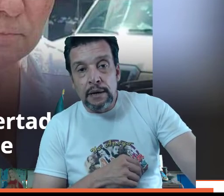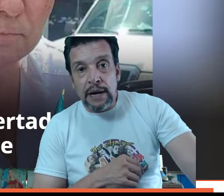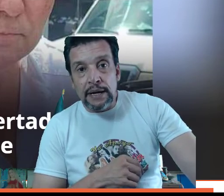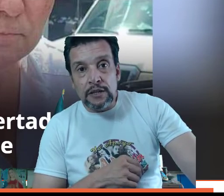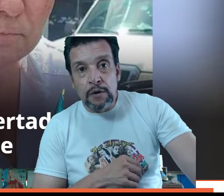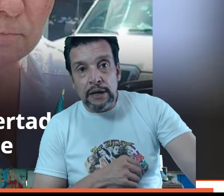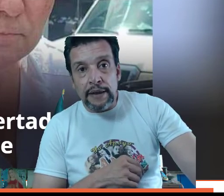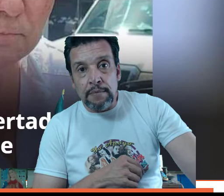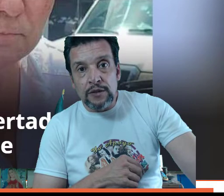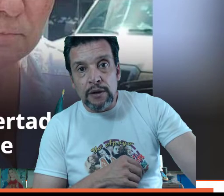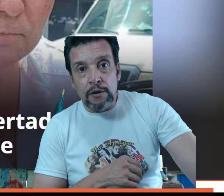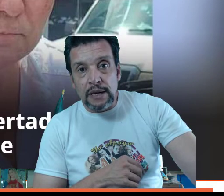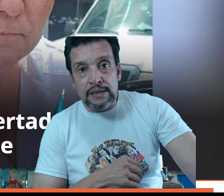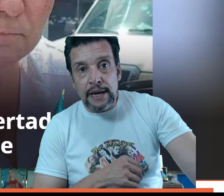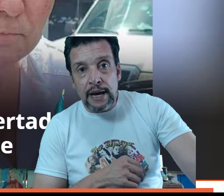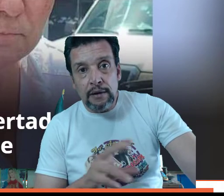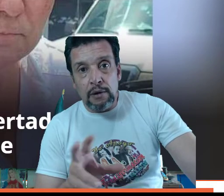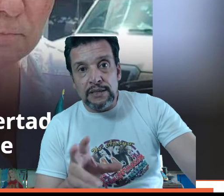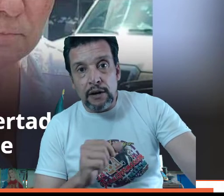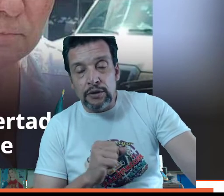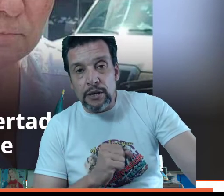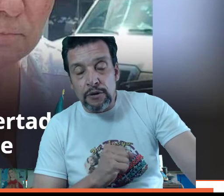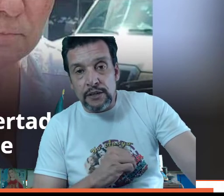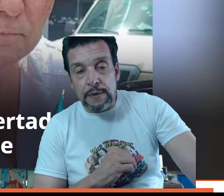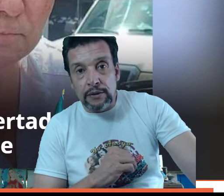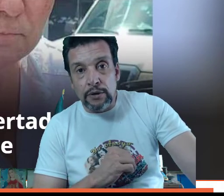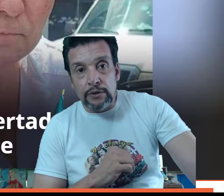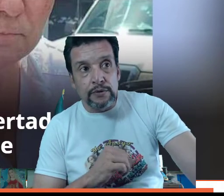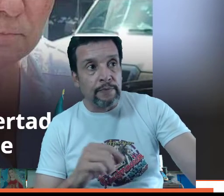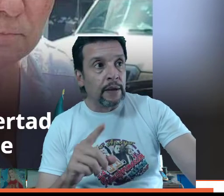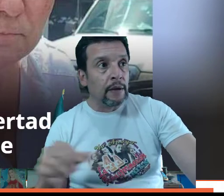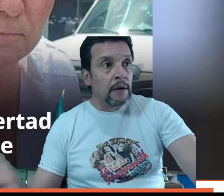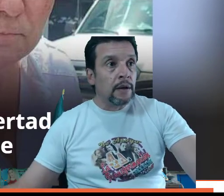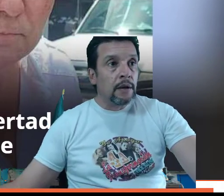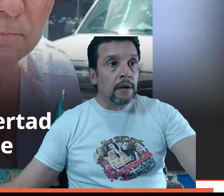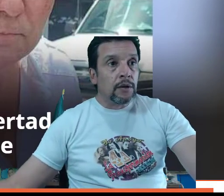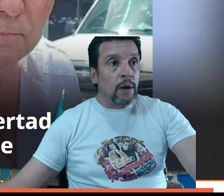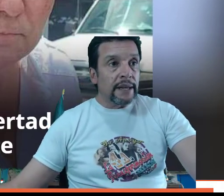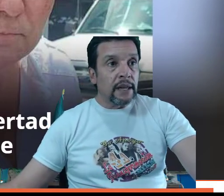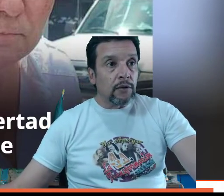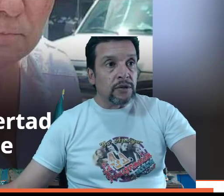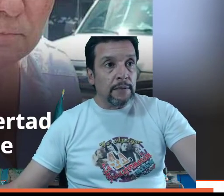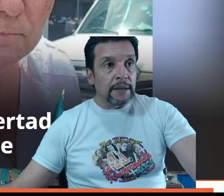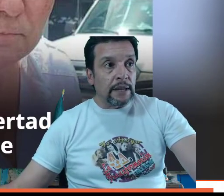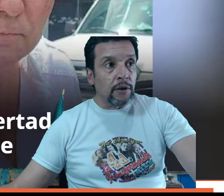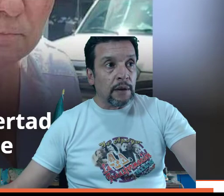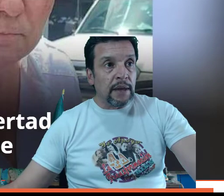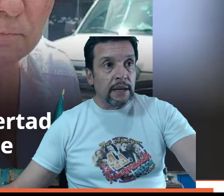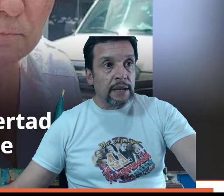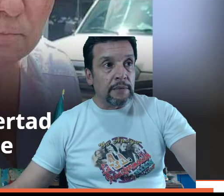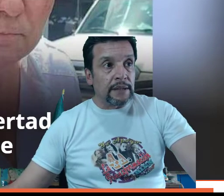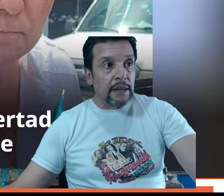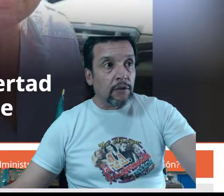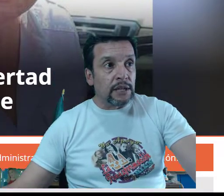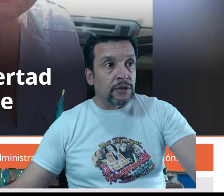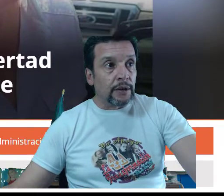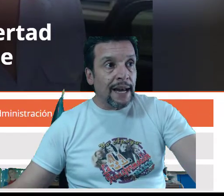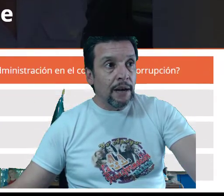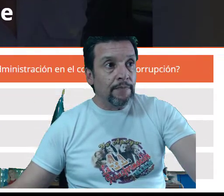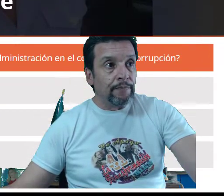el prianismo, que además cuando lo hacía con chivos expiatorios. Duarte inclusive trató de pedir